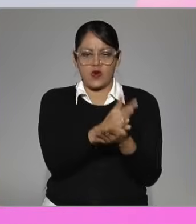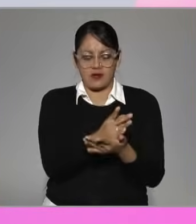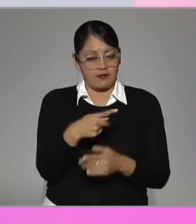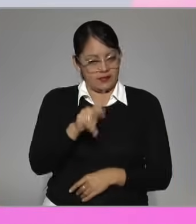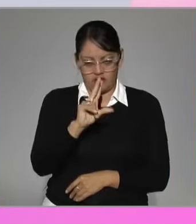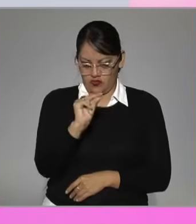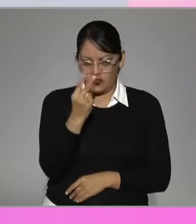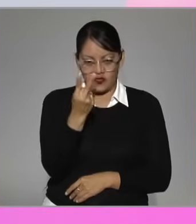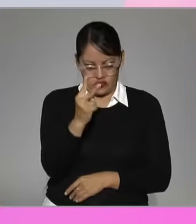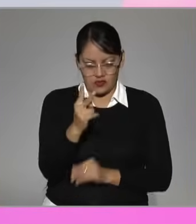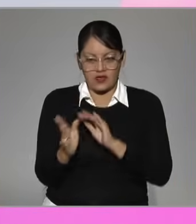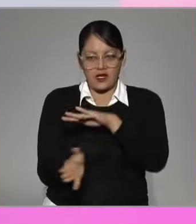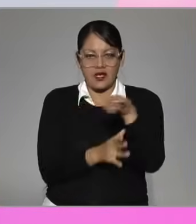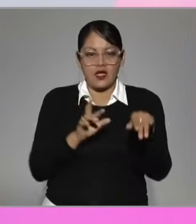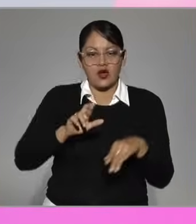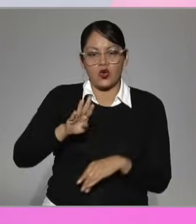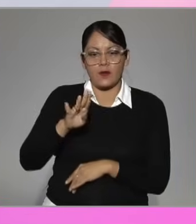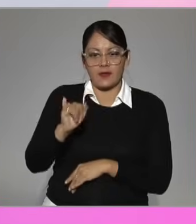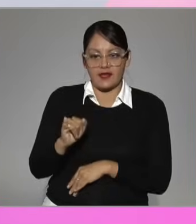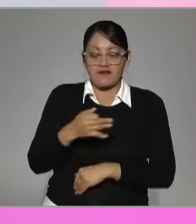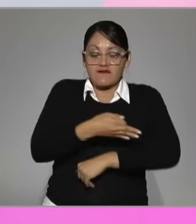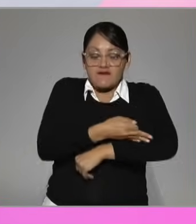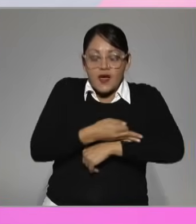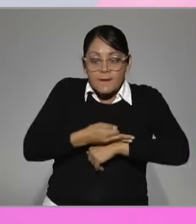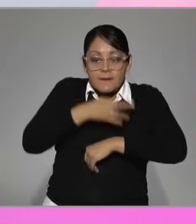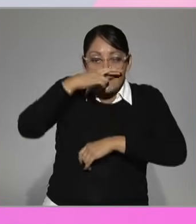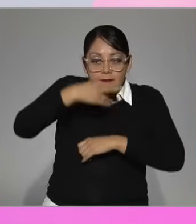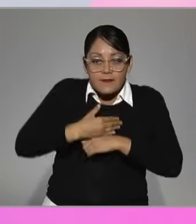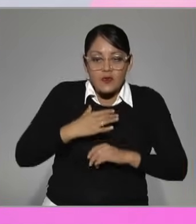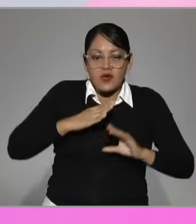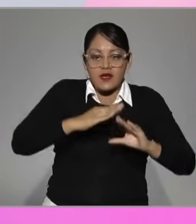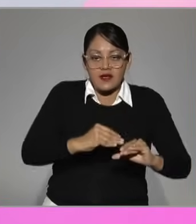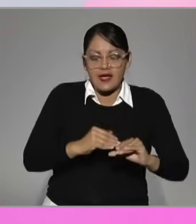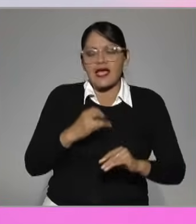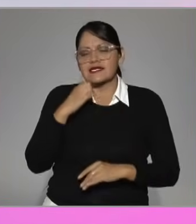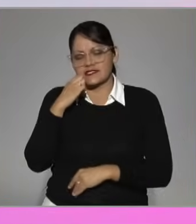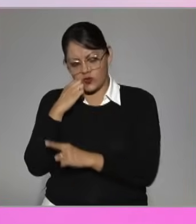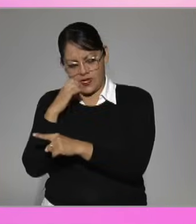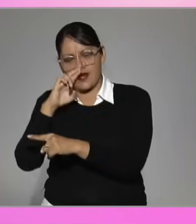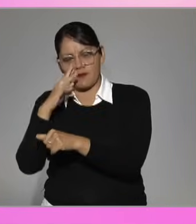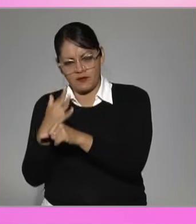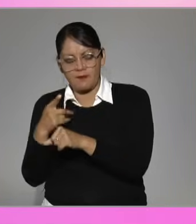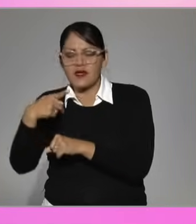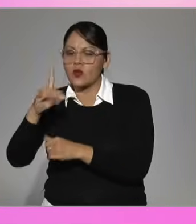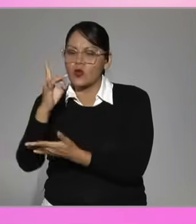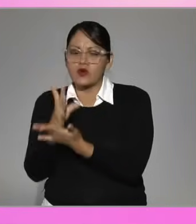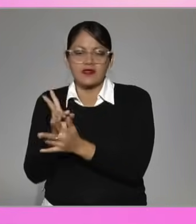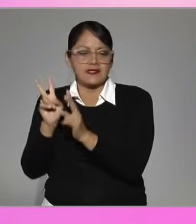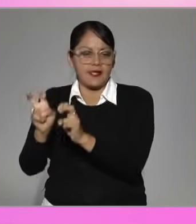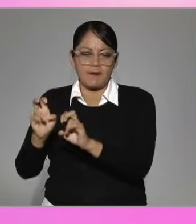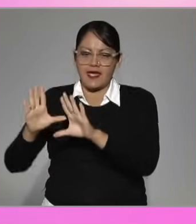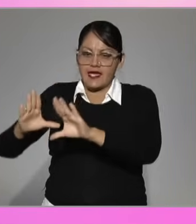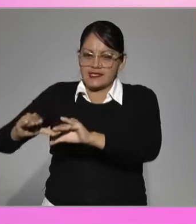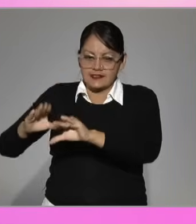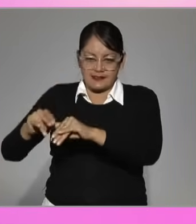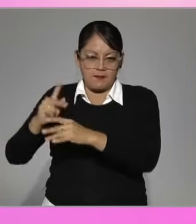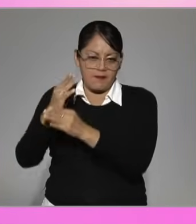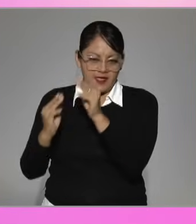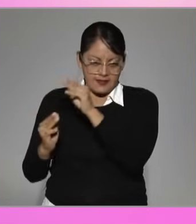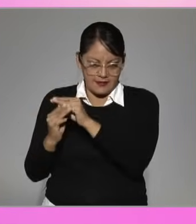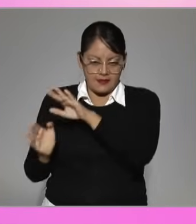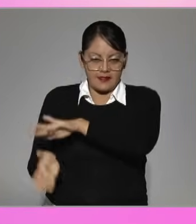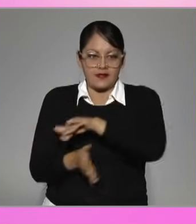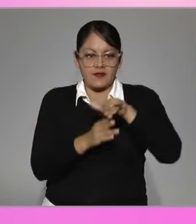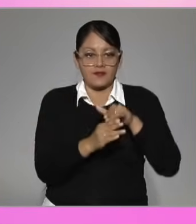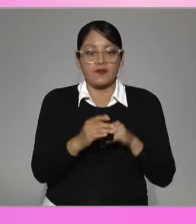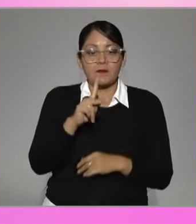de la familia. La escuela es parte responsable, pero solo en cuestiones académicas. Patricia Olivares, la educación en casa